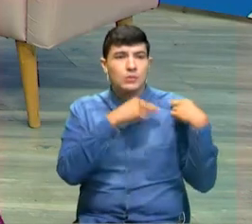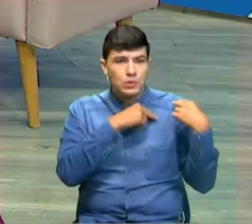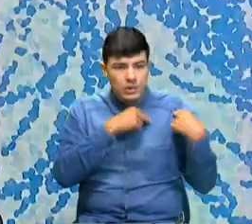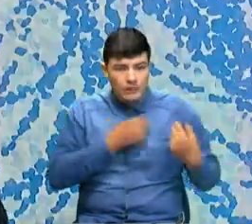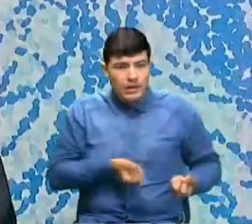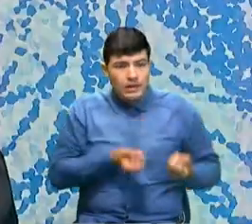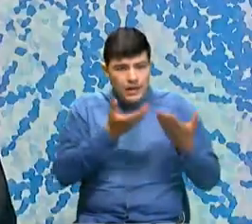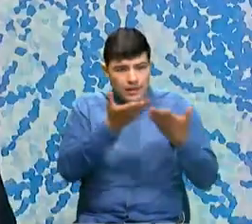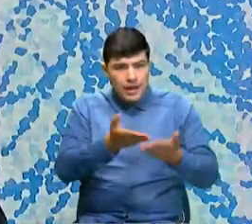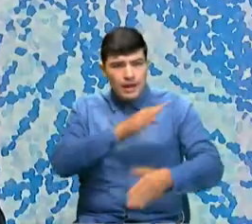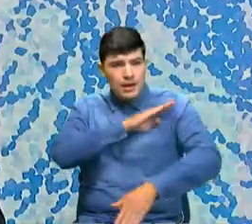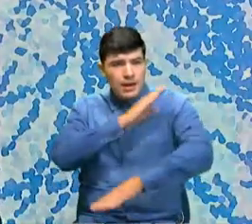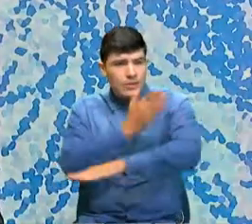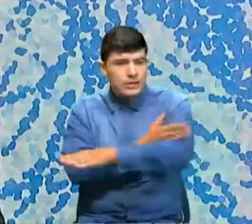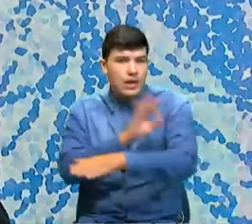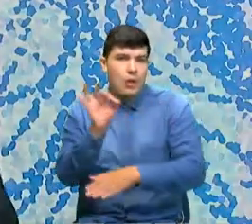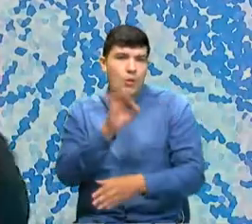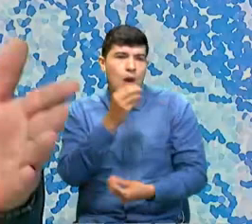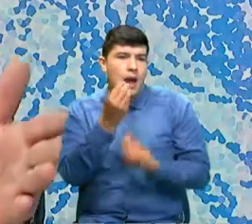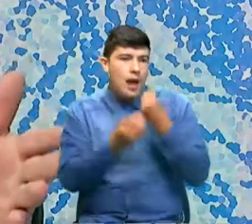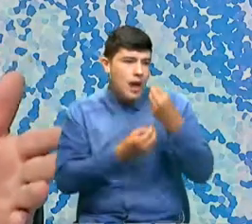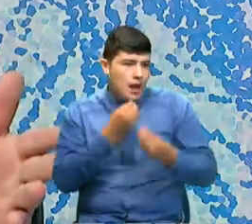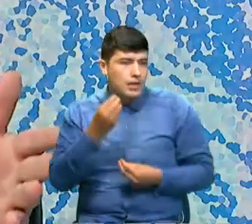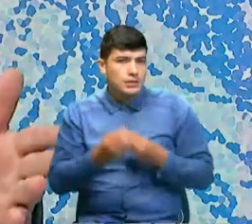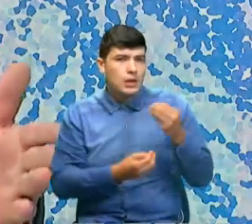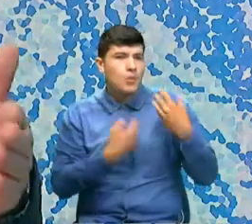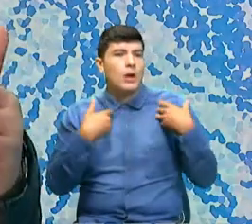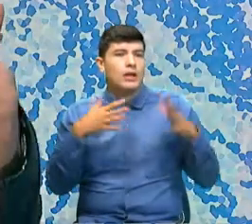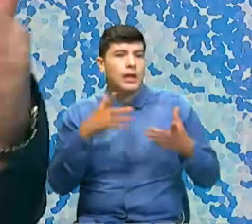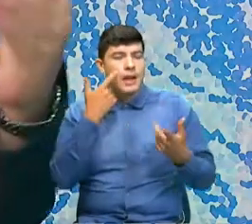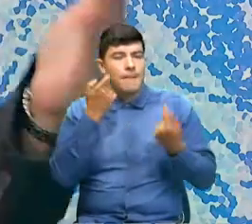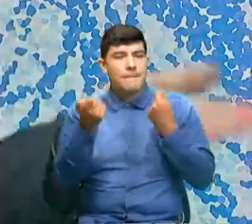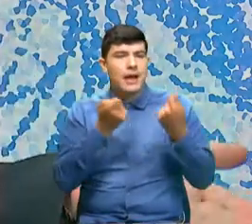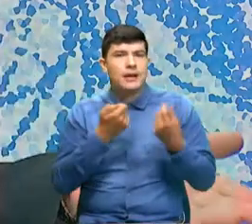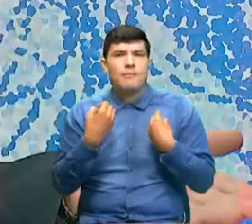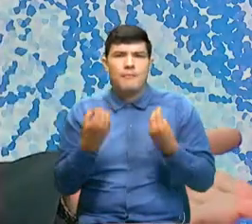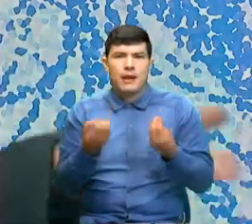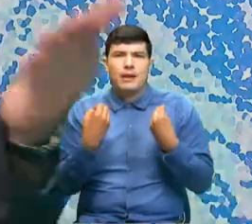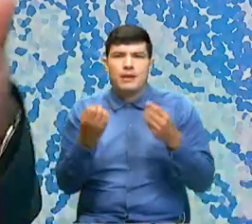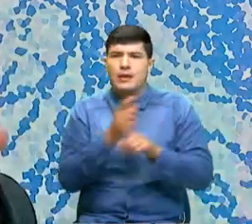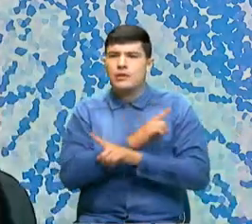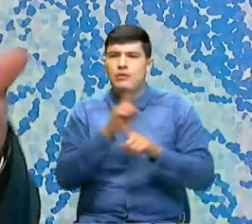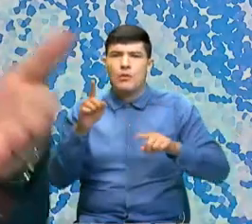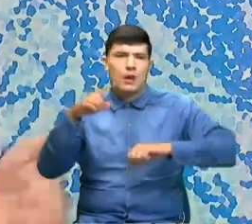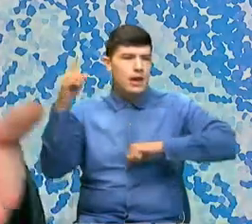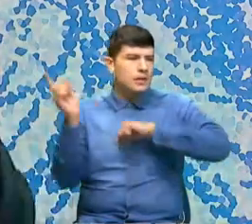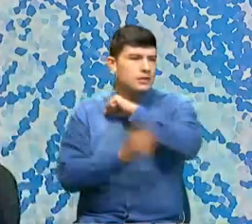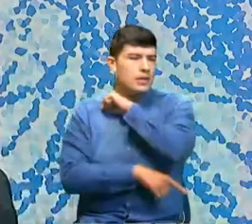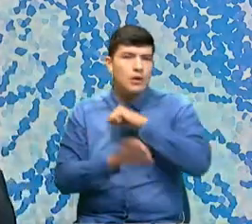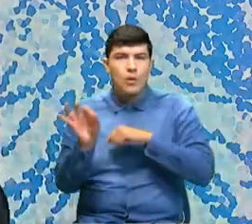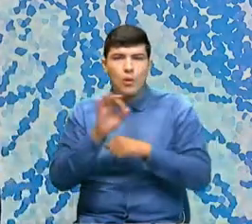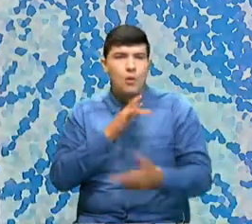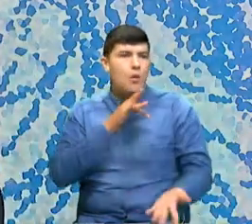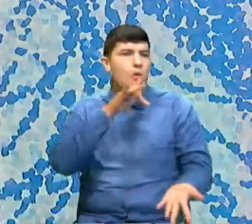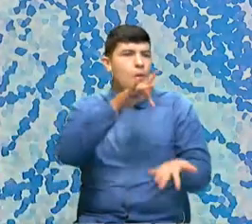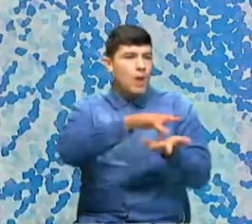poder o realizar cualquier maniobra para que no le pongan la multa o asistir y cumplir sus